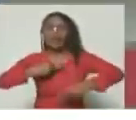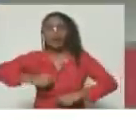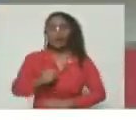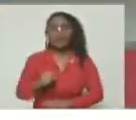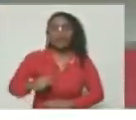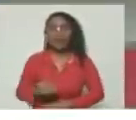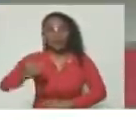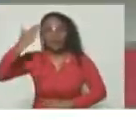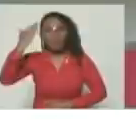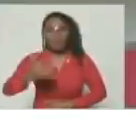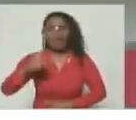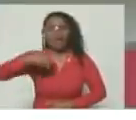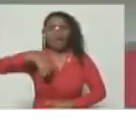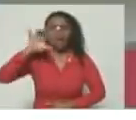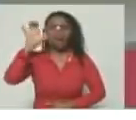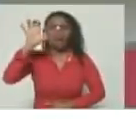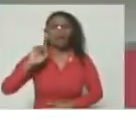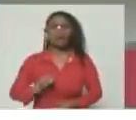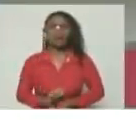y militares del país.